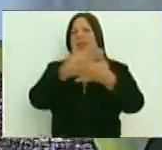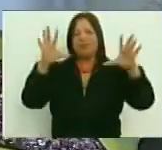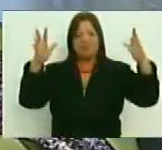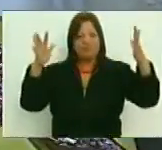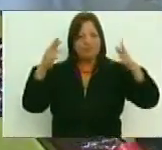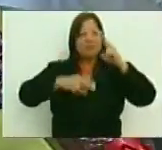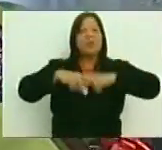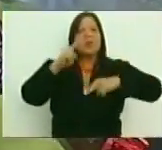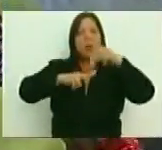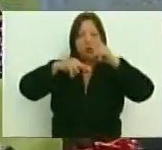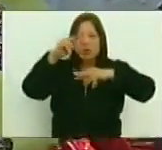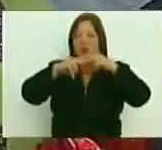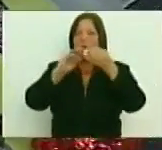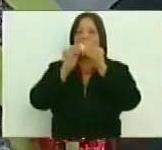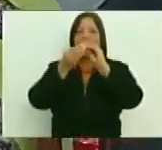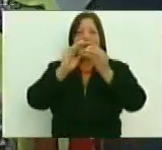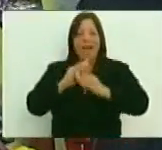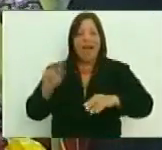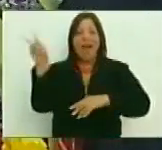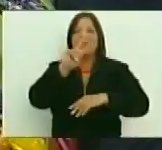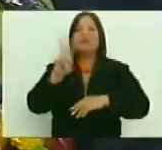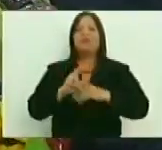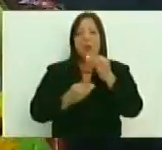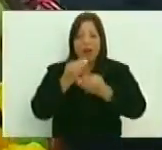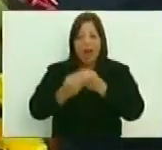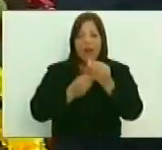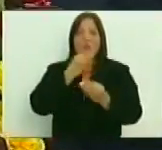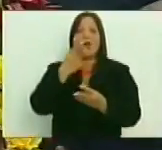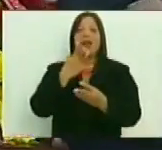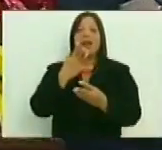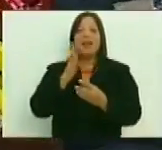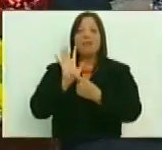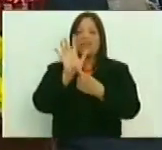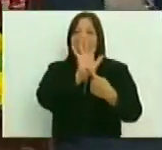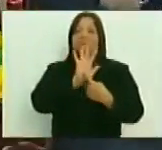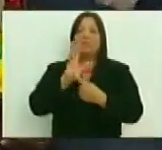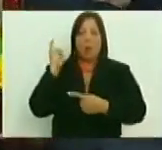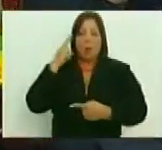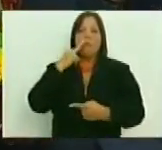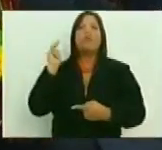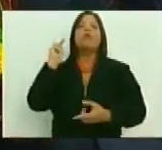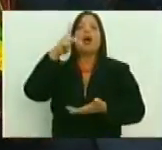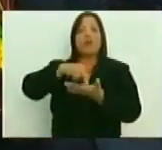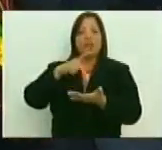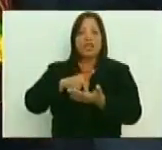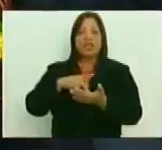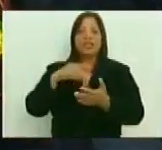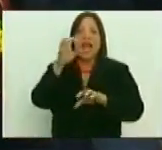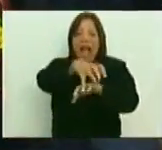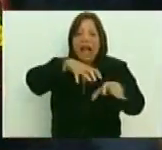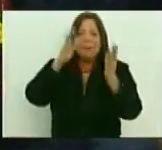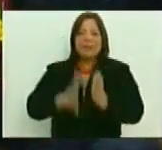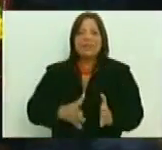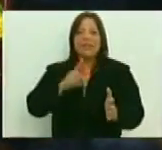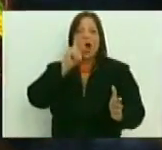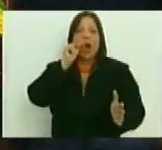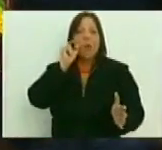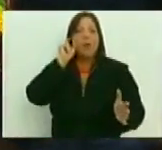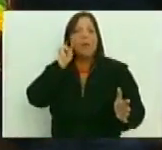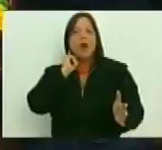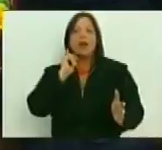y constructores del país. Deben figurar como protagonistas los campesinos, las